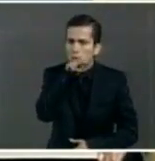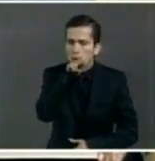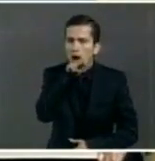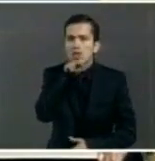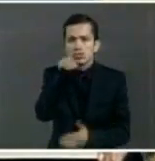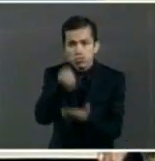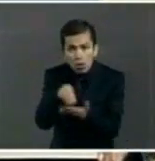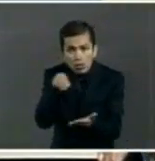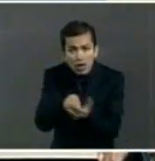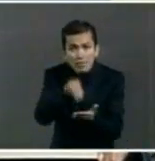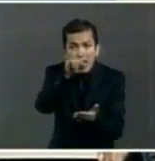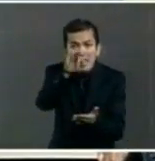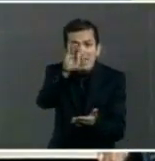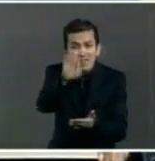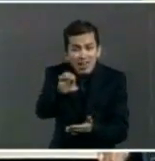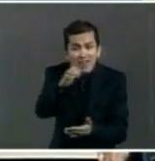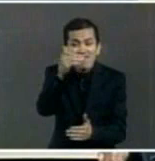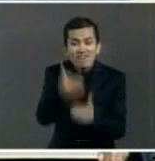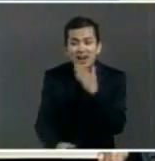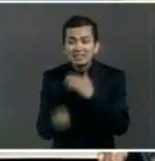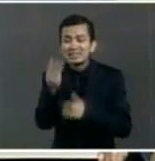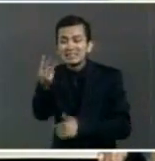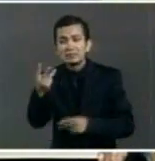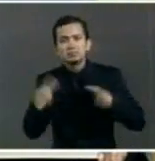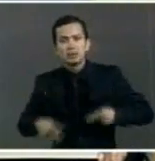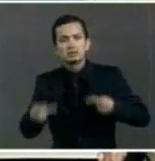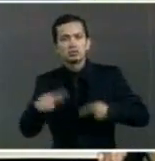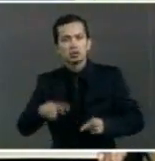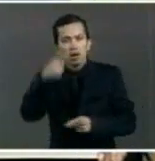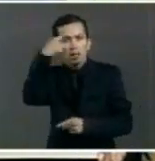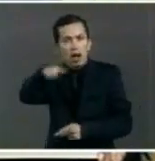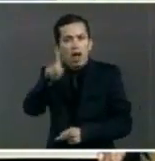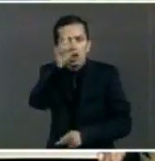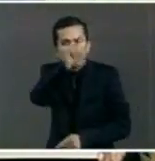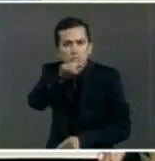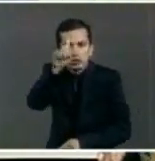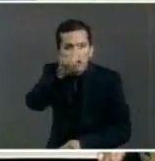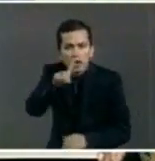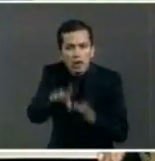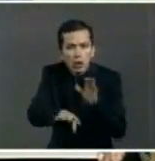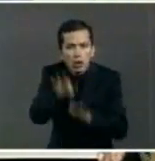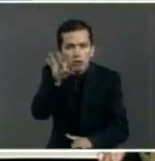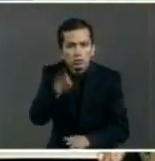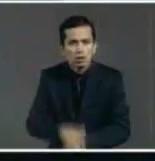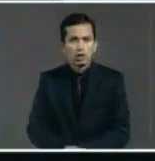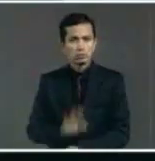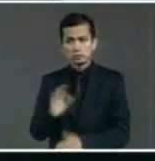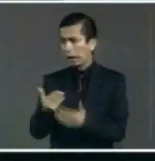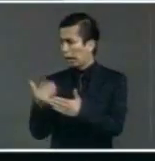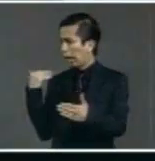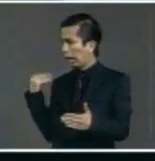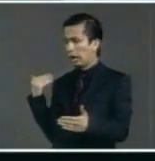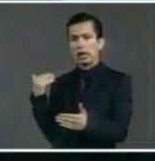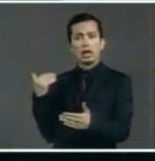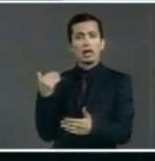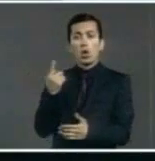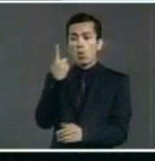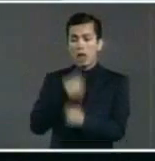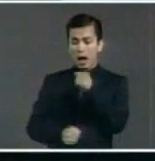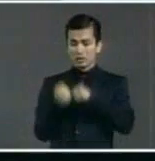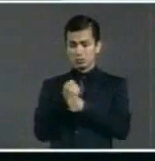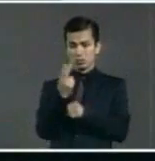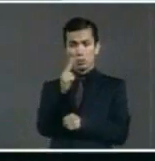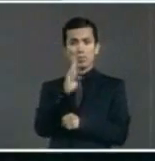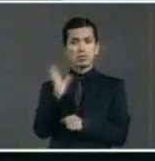vacantes 3 cargos de consejero electoral, a pesar de que el plazo para su integración venció en noviembre del año